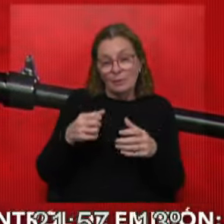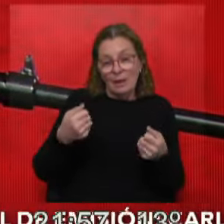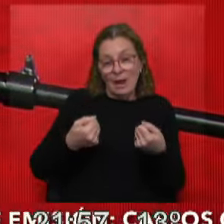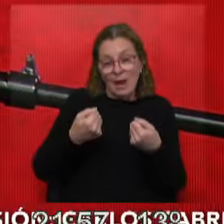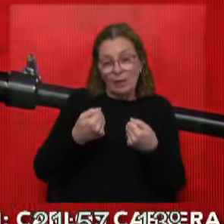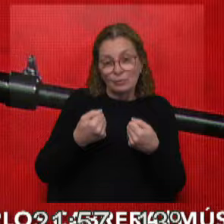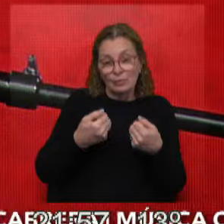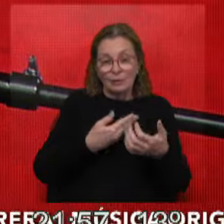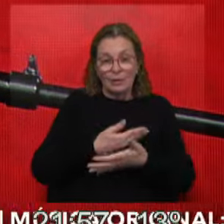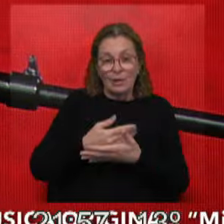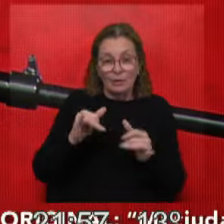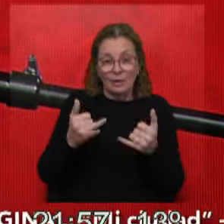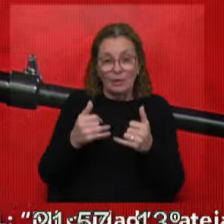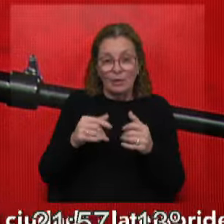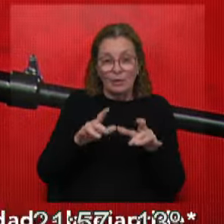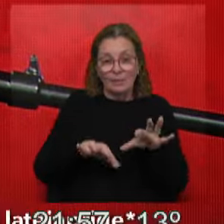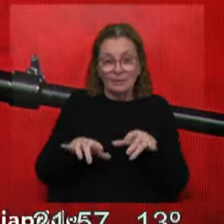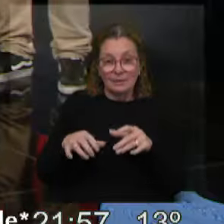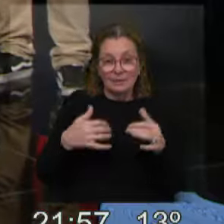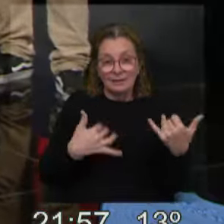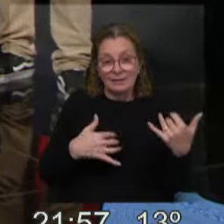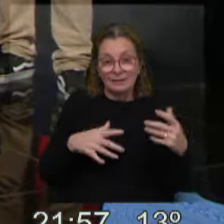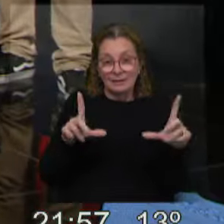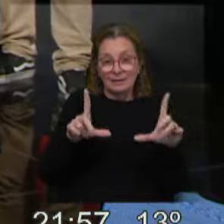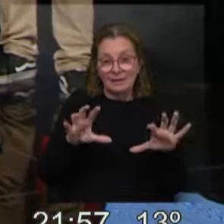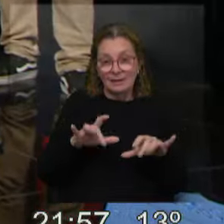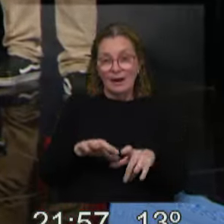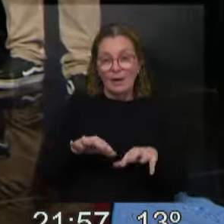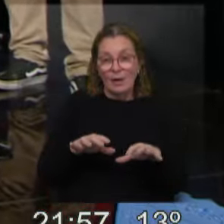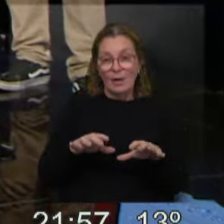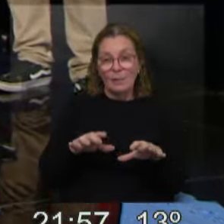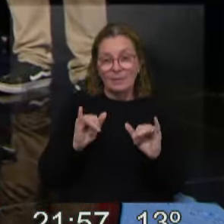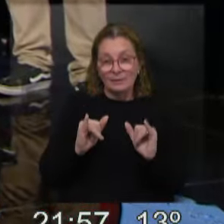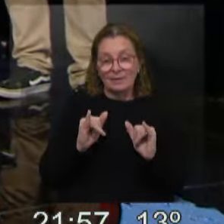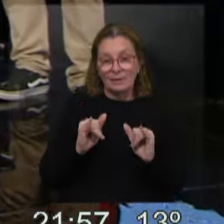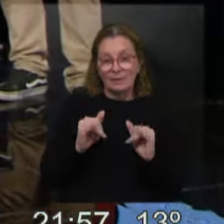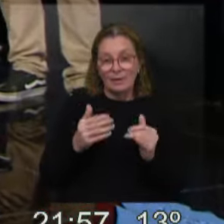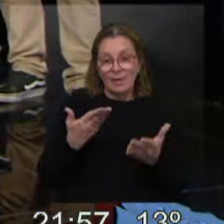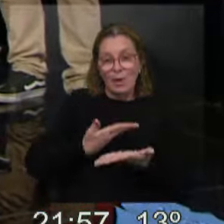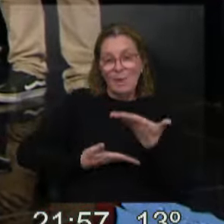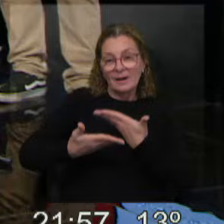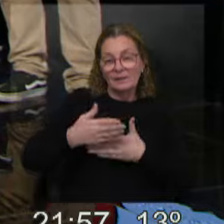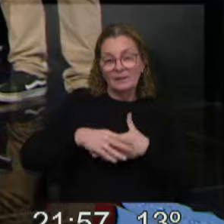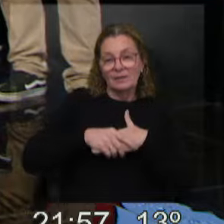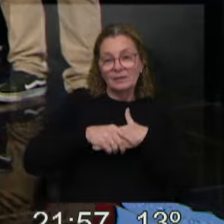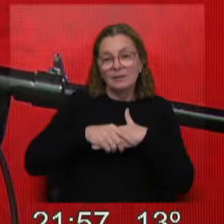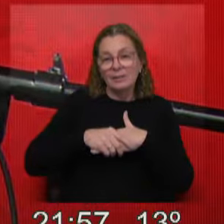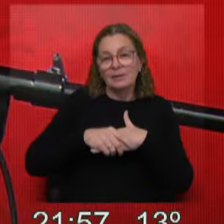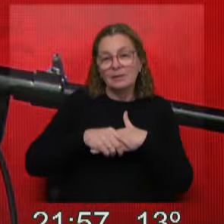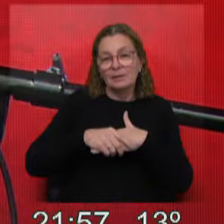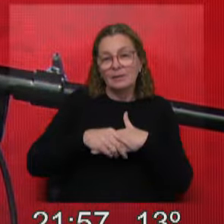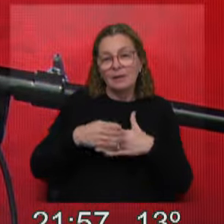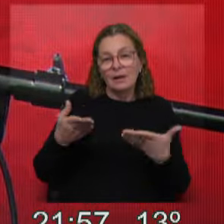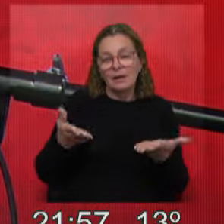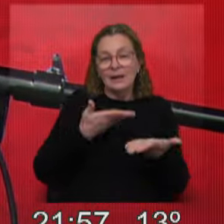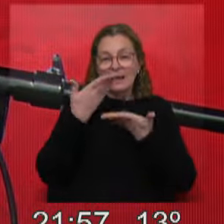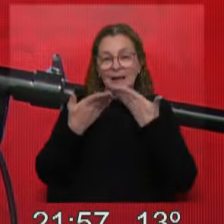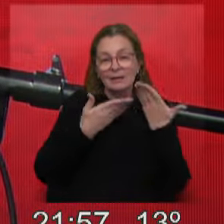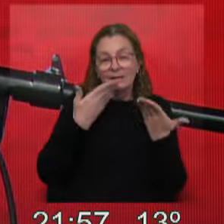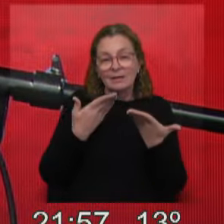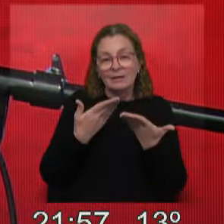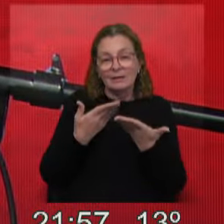muñecas, bueno, ahora jugamos con el tecladito, la compu, y es, sí, eso, es como, lúdico, claro, seguir compartiendo entre amigos, ahora estas canciones de Fede que